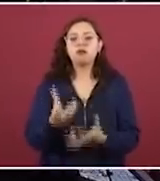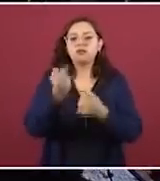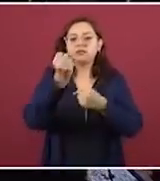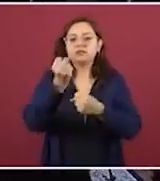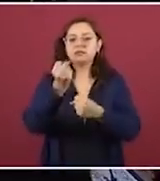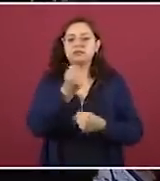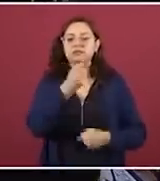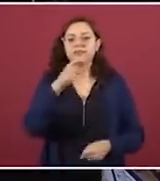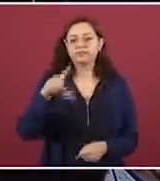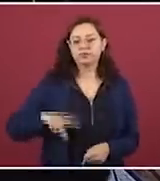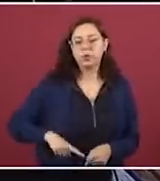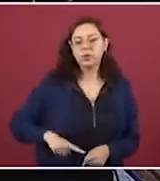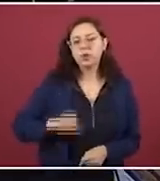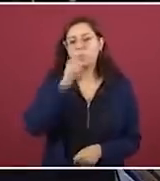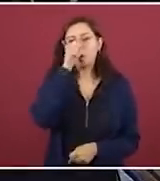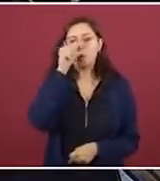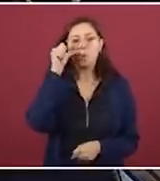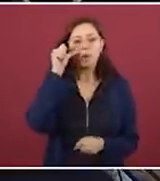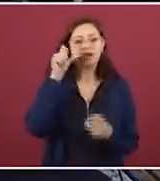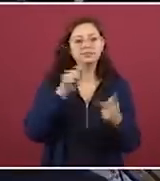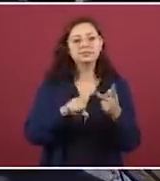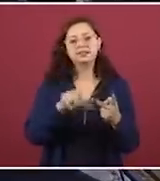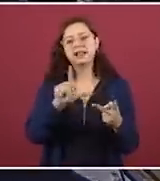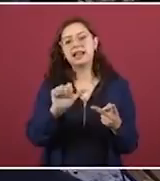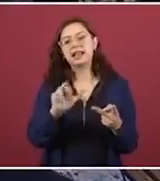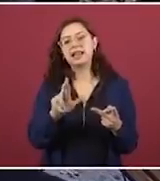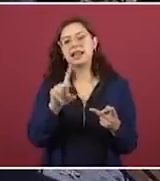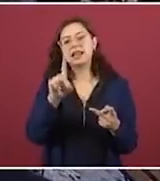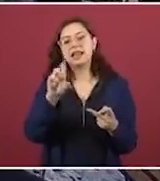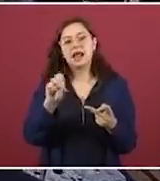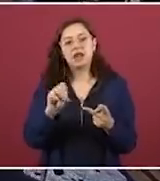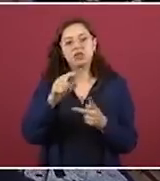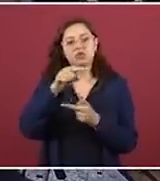gobiernos de Juárez y de Lerdo.